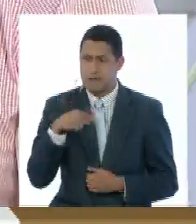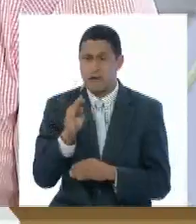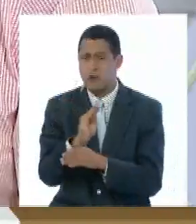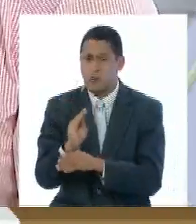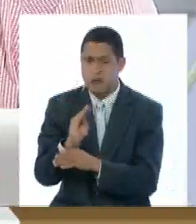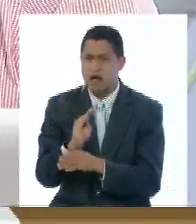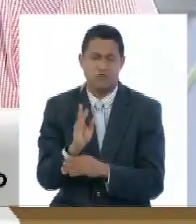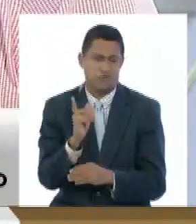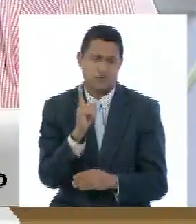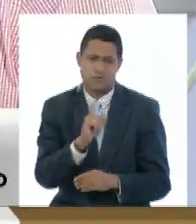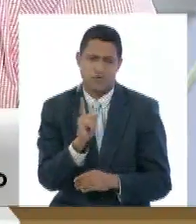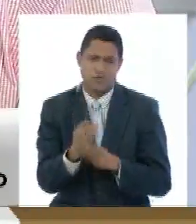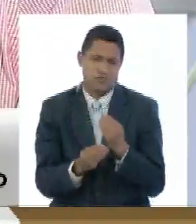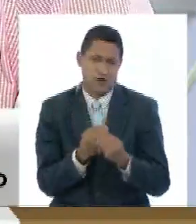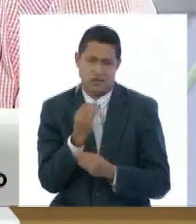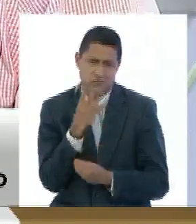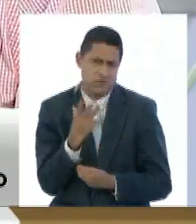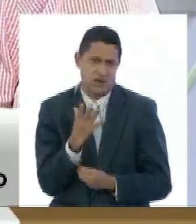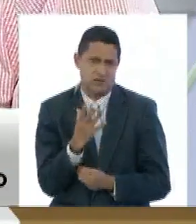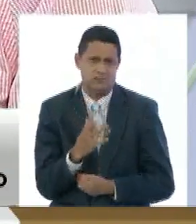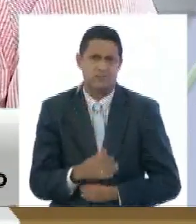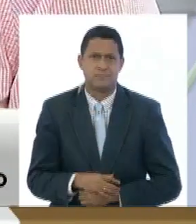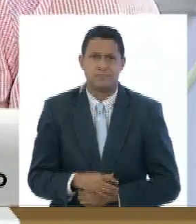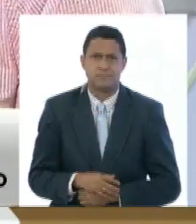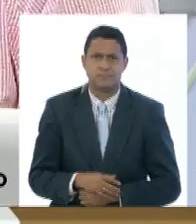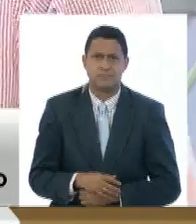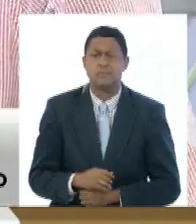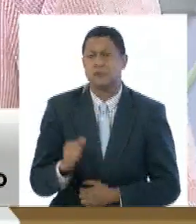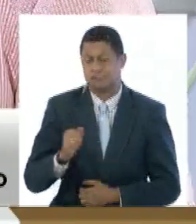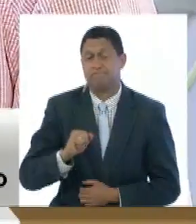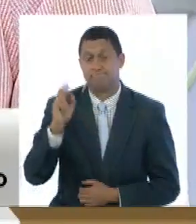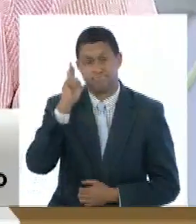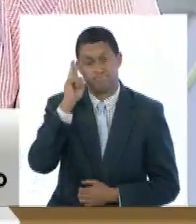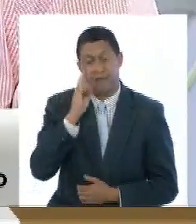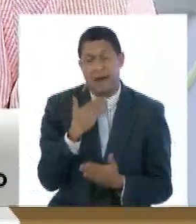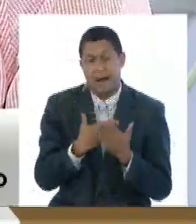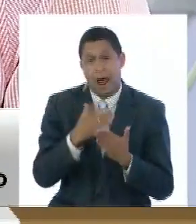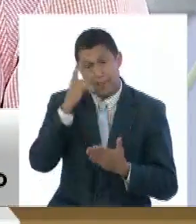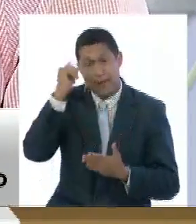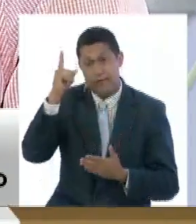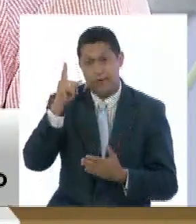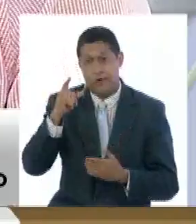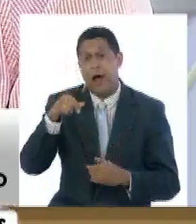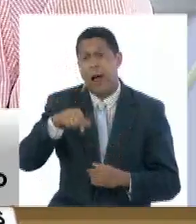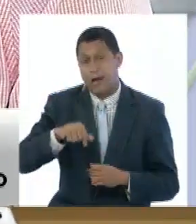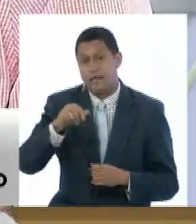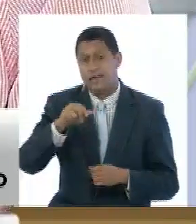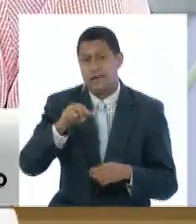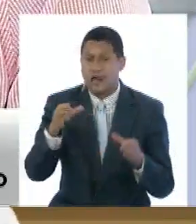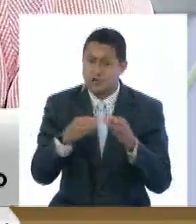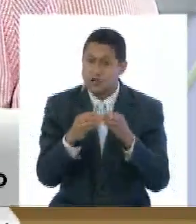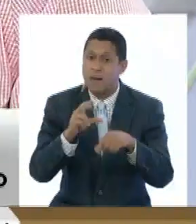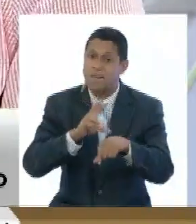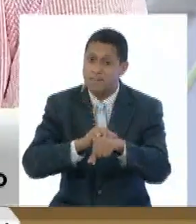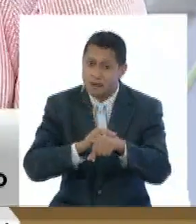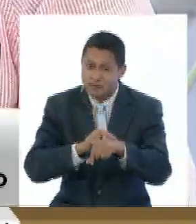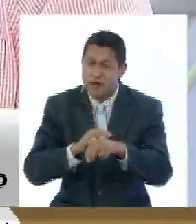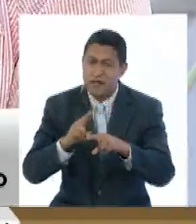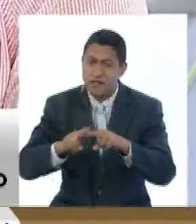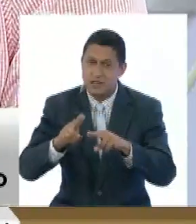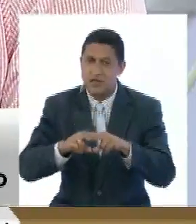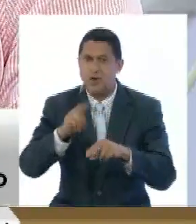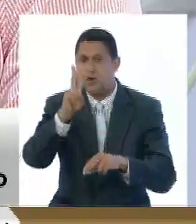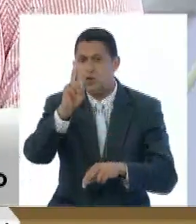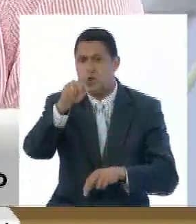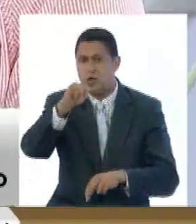cuidando quizás no ha sido la mejor del mundo. Y sí, gracias a Dios tenemos una Sociedad Venezolana de Pediatría que ha estado, el doctor Unidades